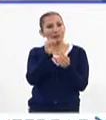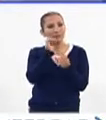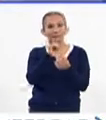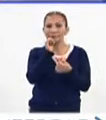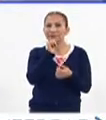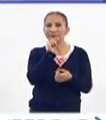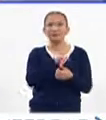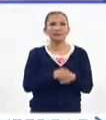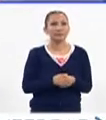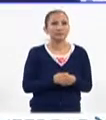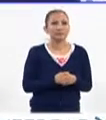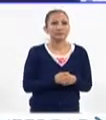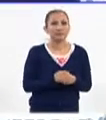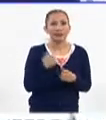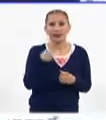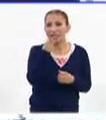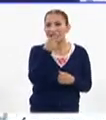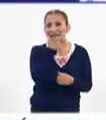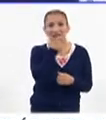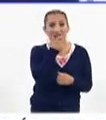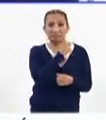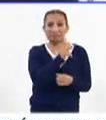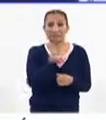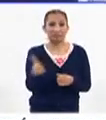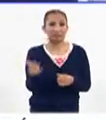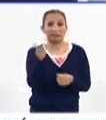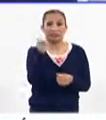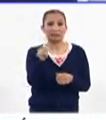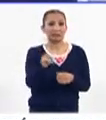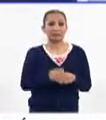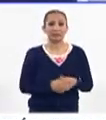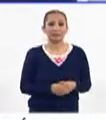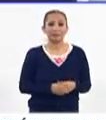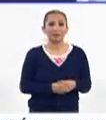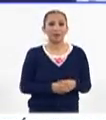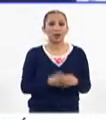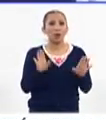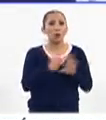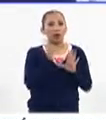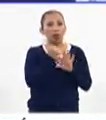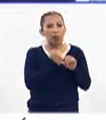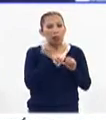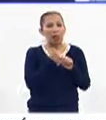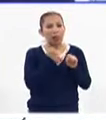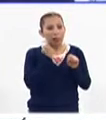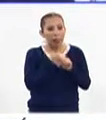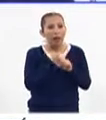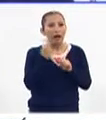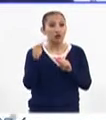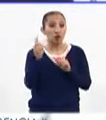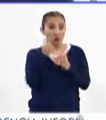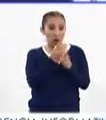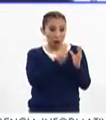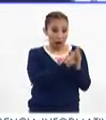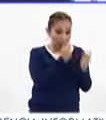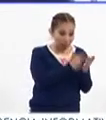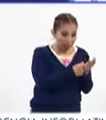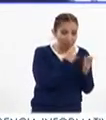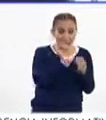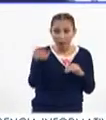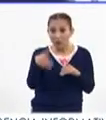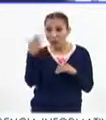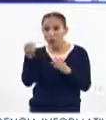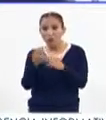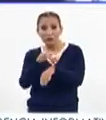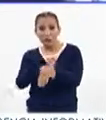siempre pues hablando inglés. Así fue como practicaba más, no solamente en las clases, con